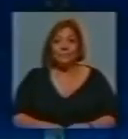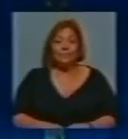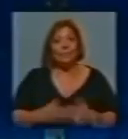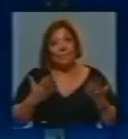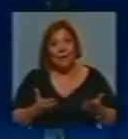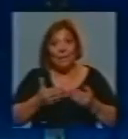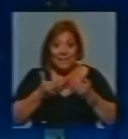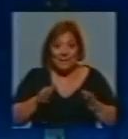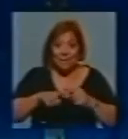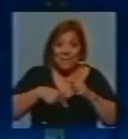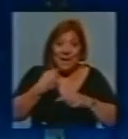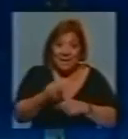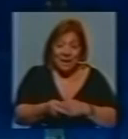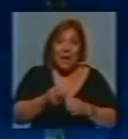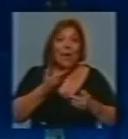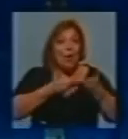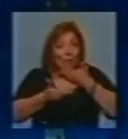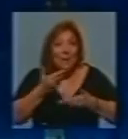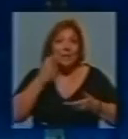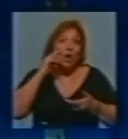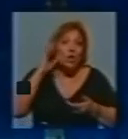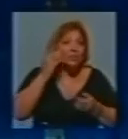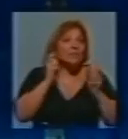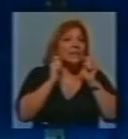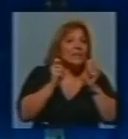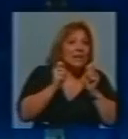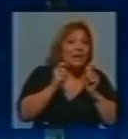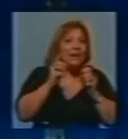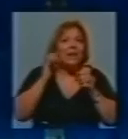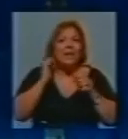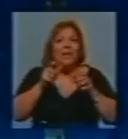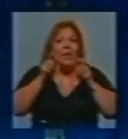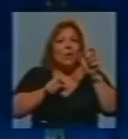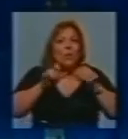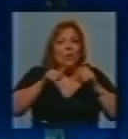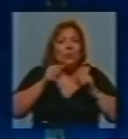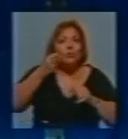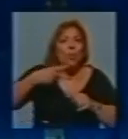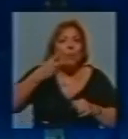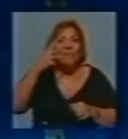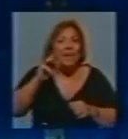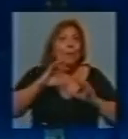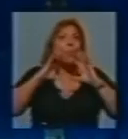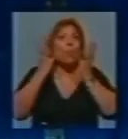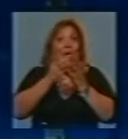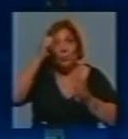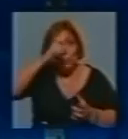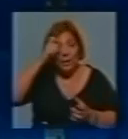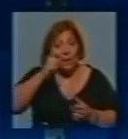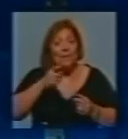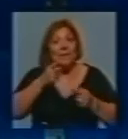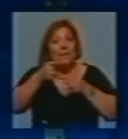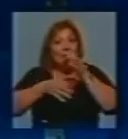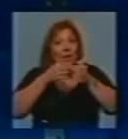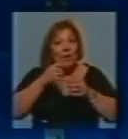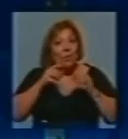Bueno, a partir de mañana entonces vamos a compartir y a conocer más a quienes integran el plantel de la Sub-20 que va a jugar en el Mundial de Turquía. Decíamos, el